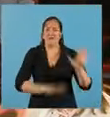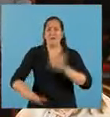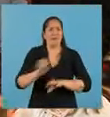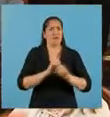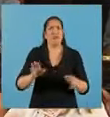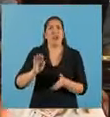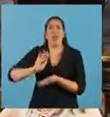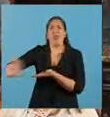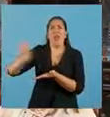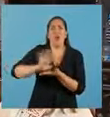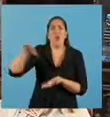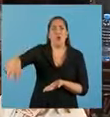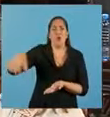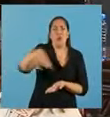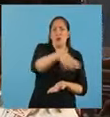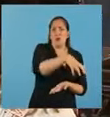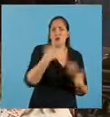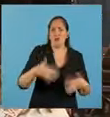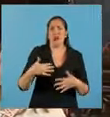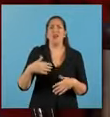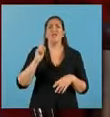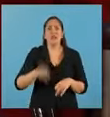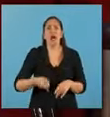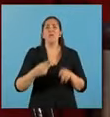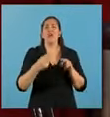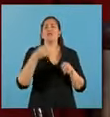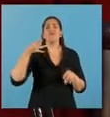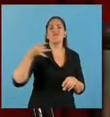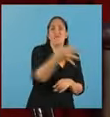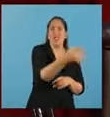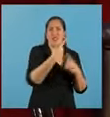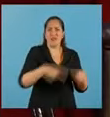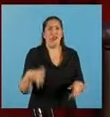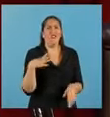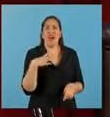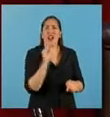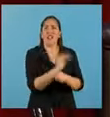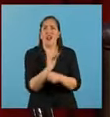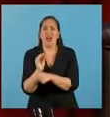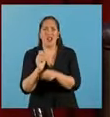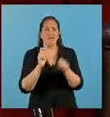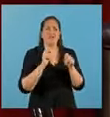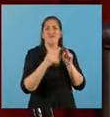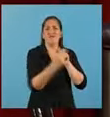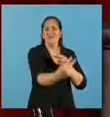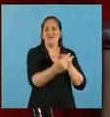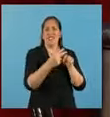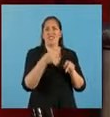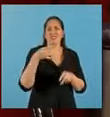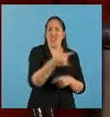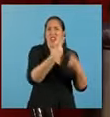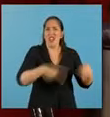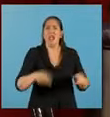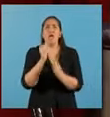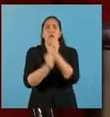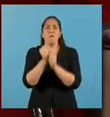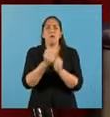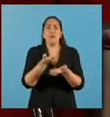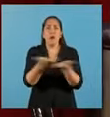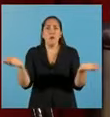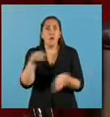dependencias, con la decadencia de la infraestructura ferroviaria por falta de mantenimiento y con empresas públicas que incrementaron